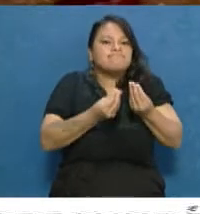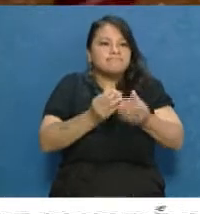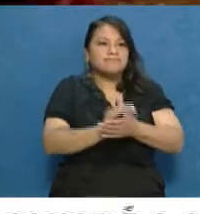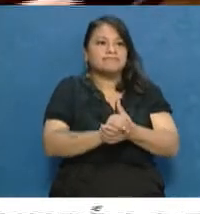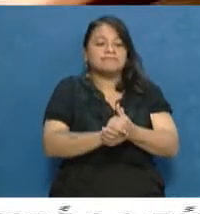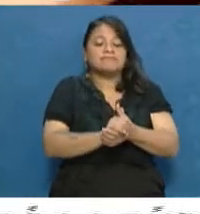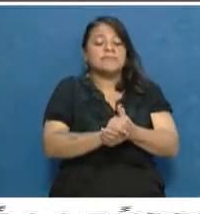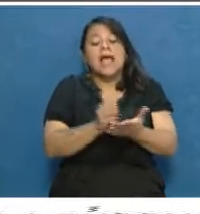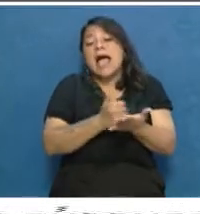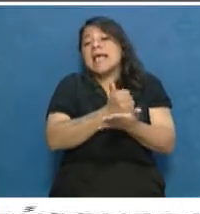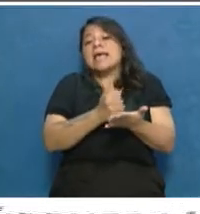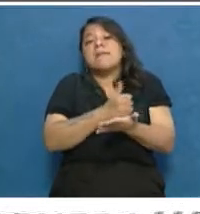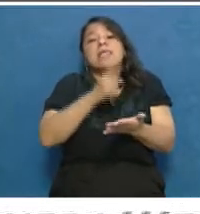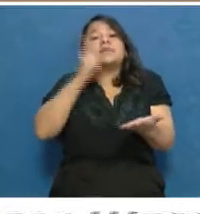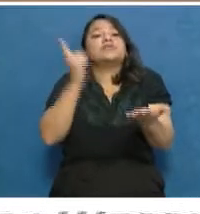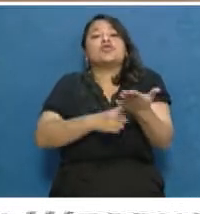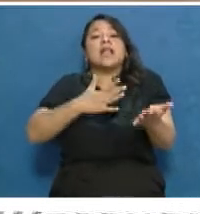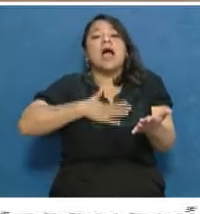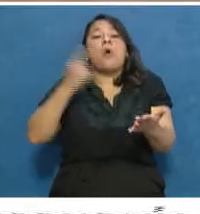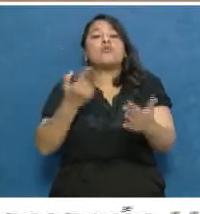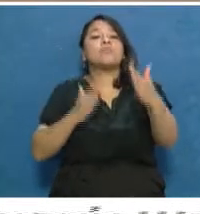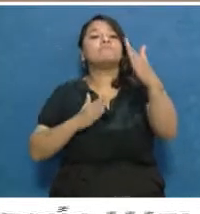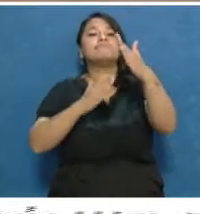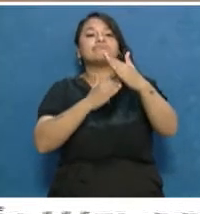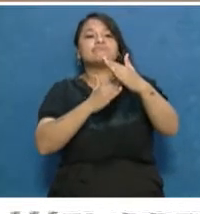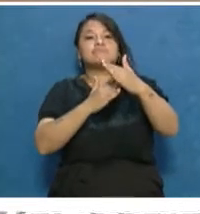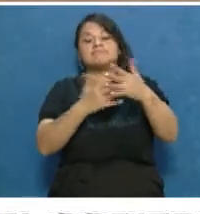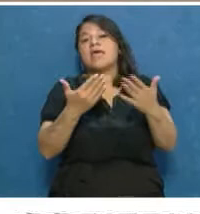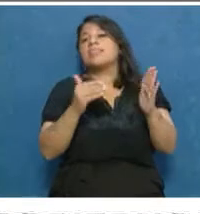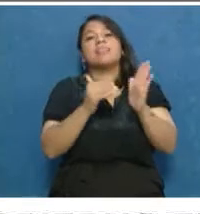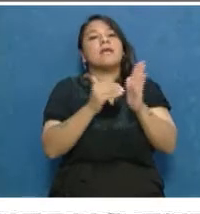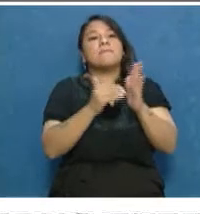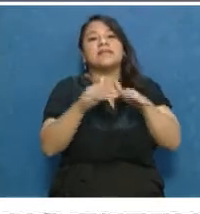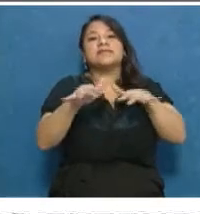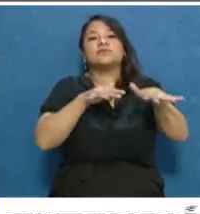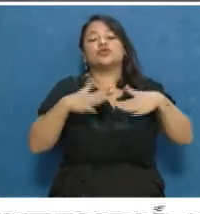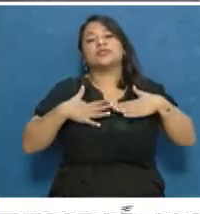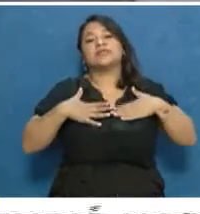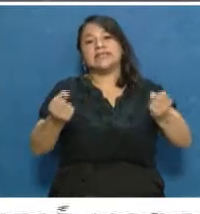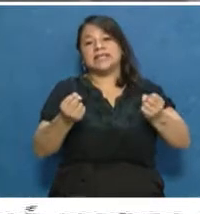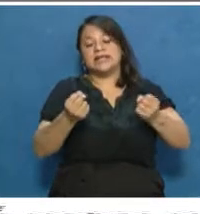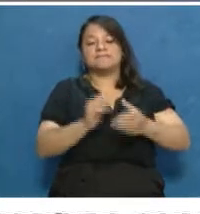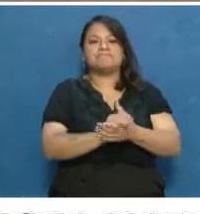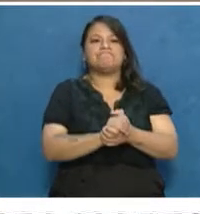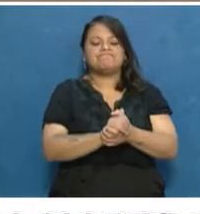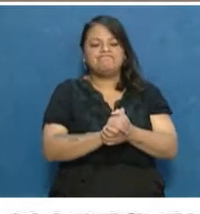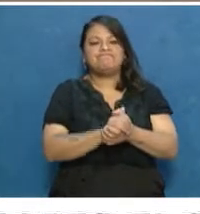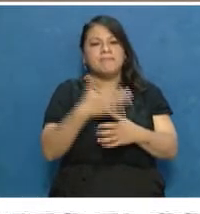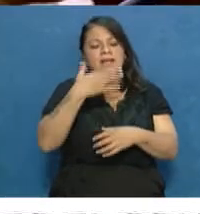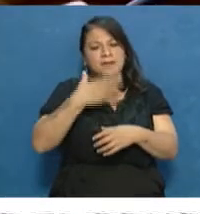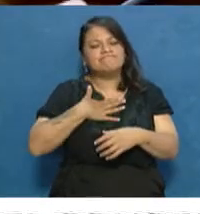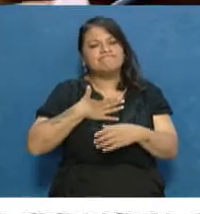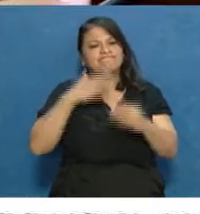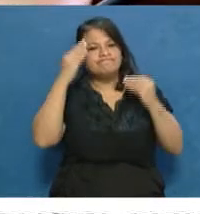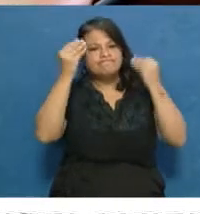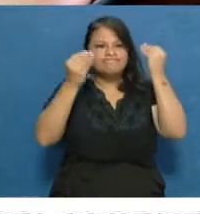Hay que esperar la decisión de las autoridades, que bueno, que tiene que ver con la situación sanitaria. A mí me preocupa, por eso